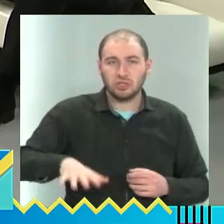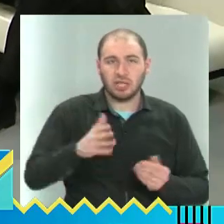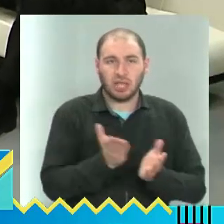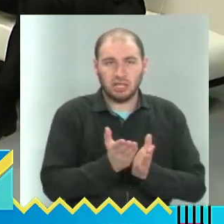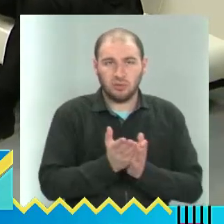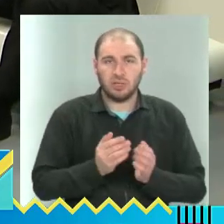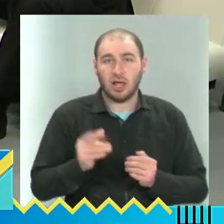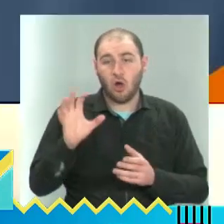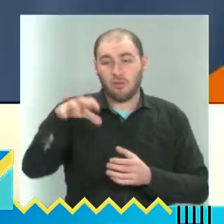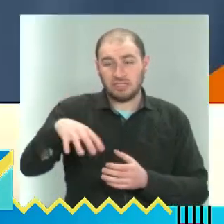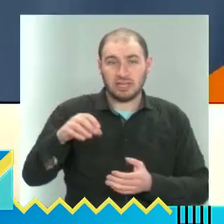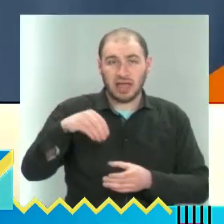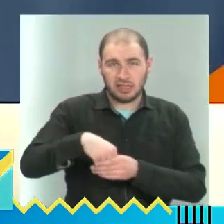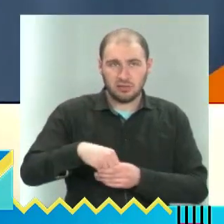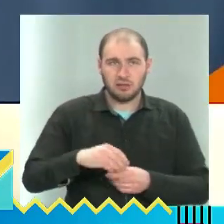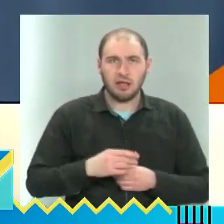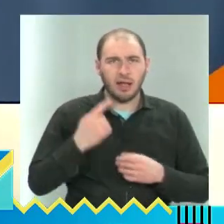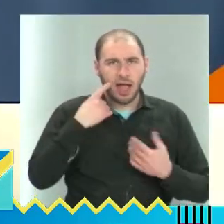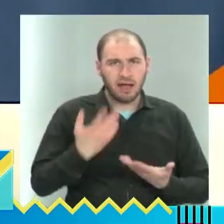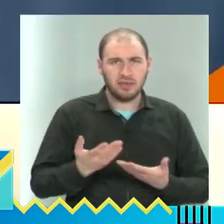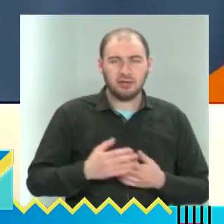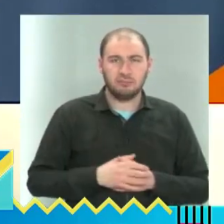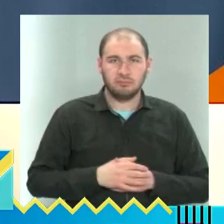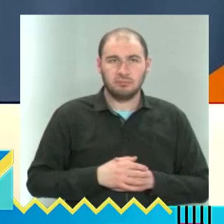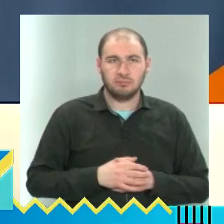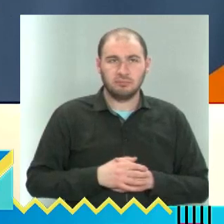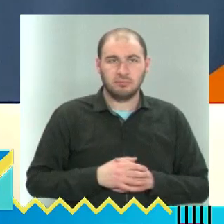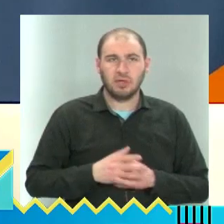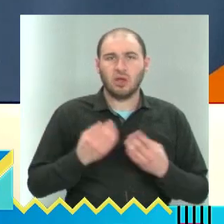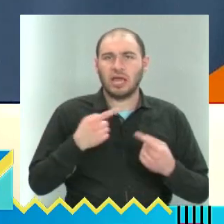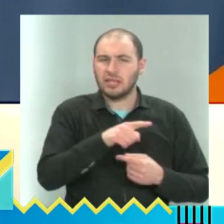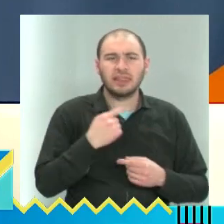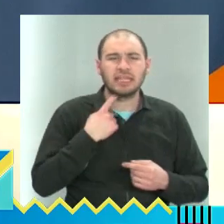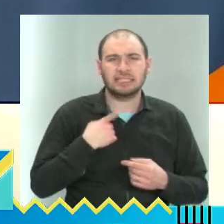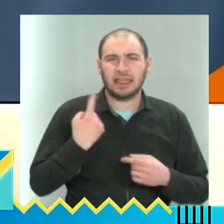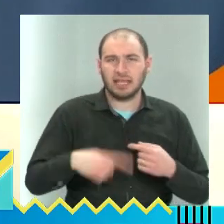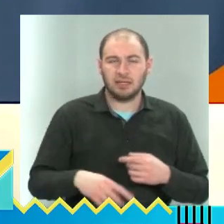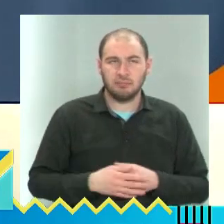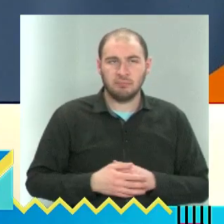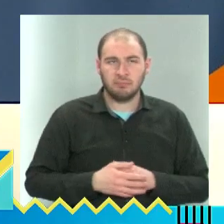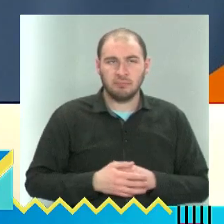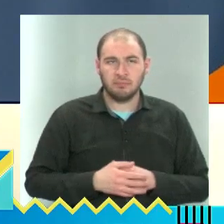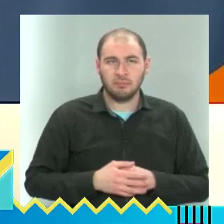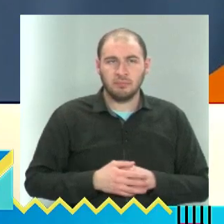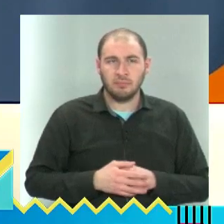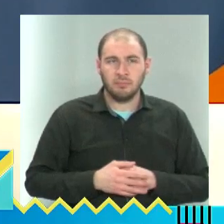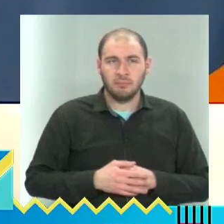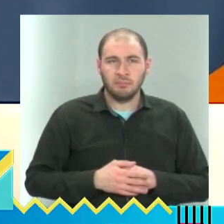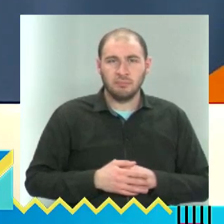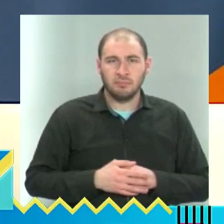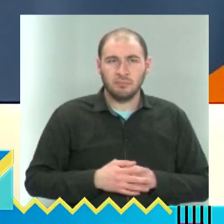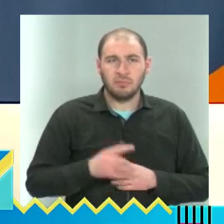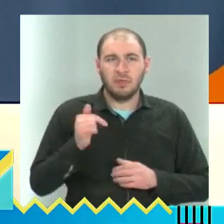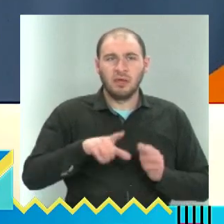en la oficina, intentamos ver por ahí qué es lo que ellos desean. Digo, como este es